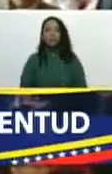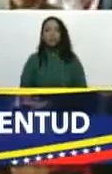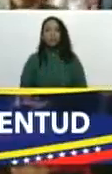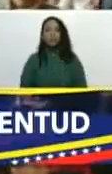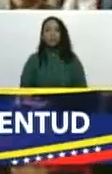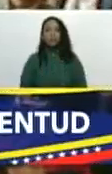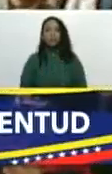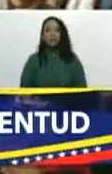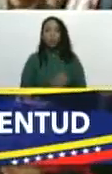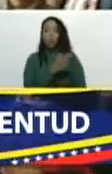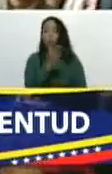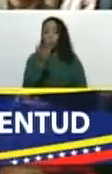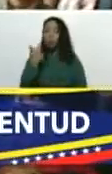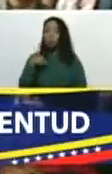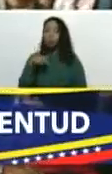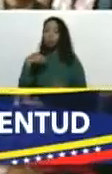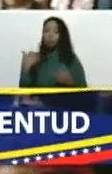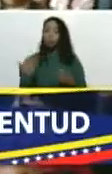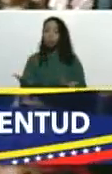Y ustedes tienen que